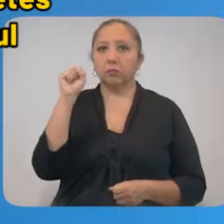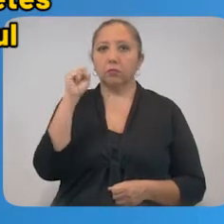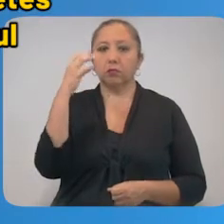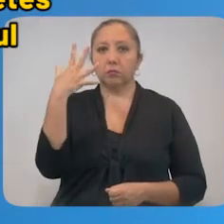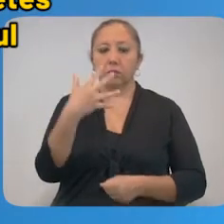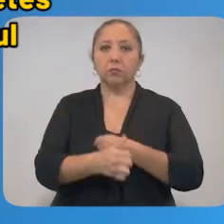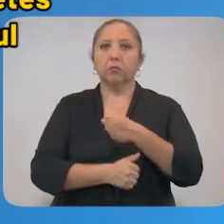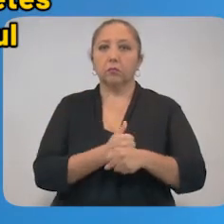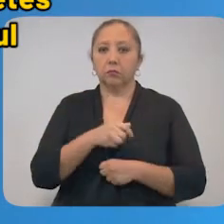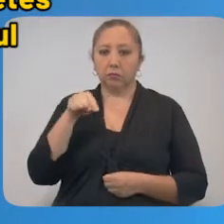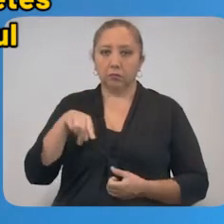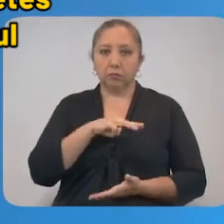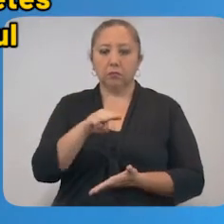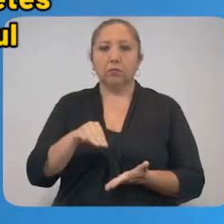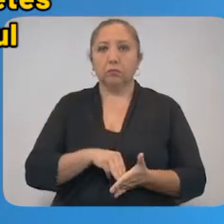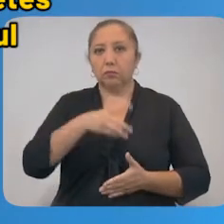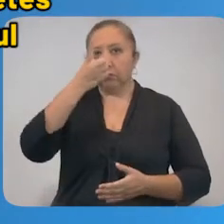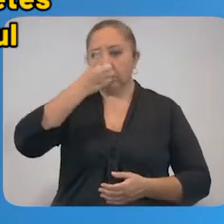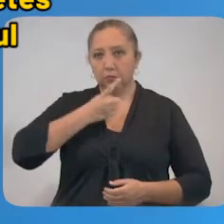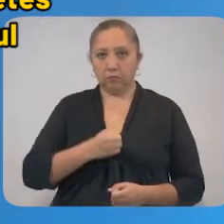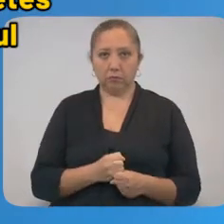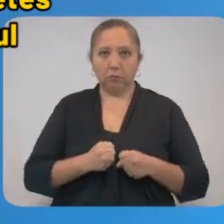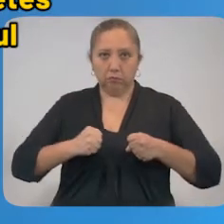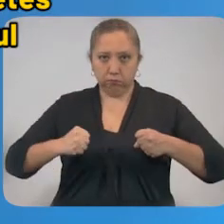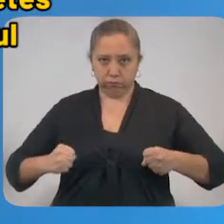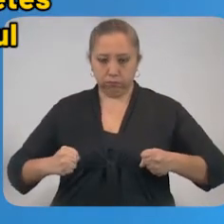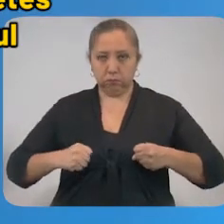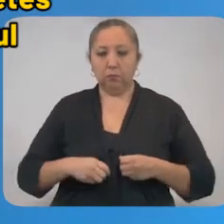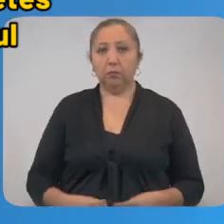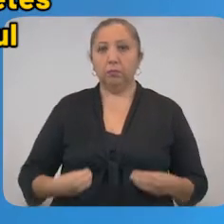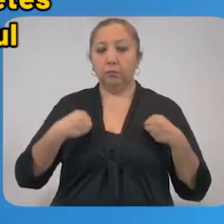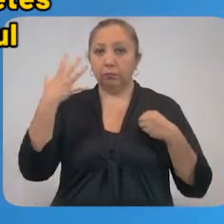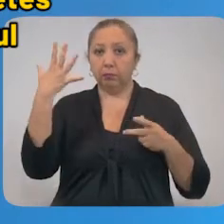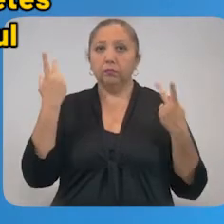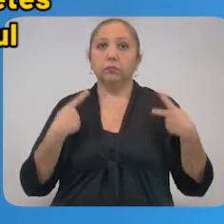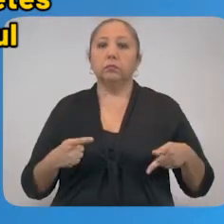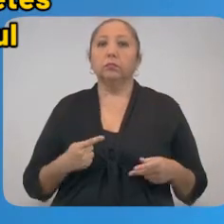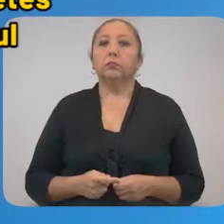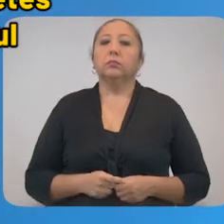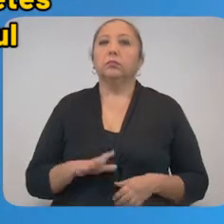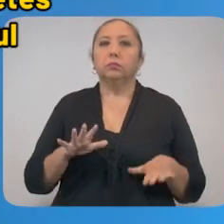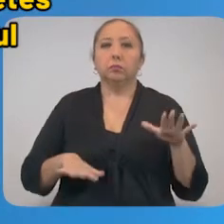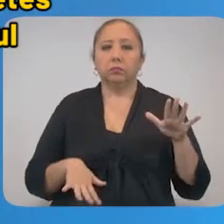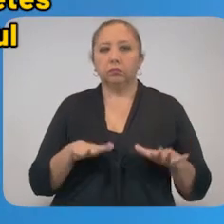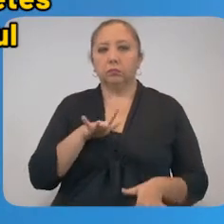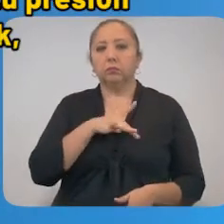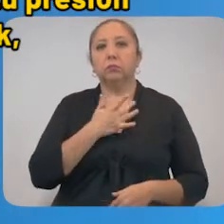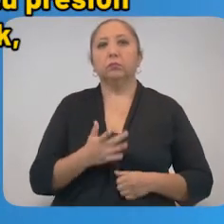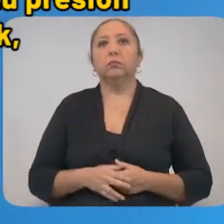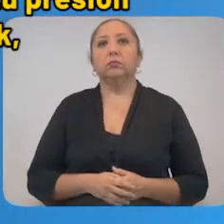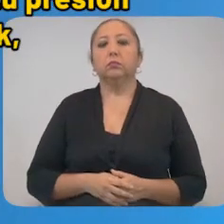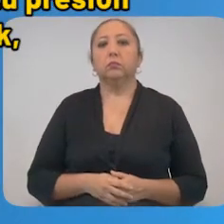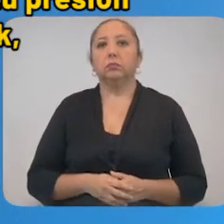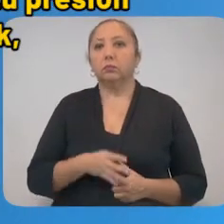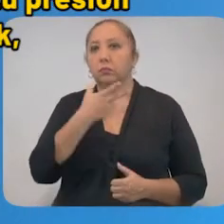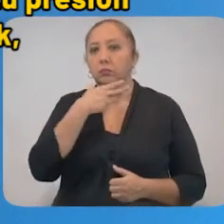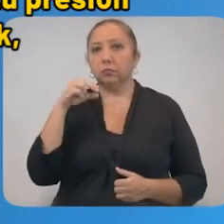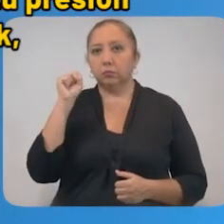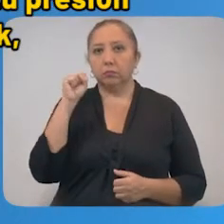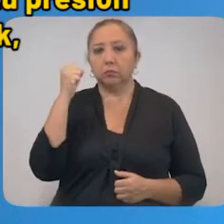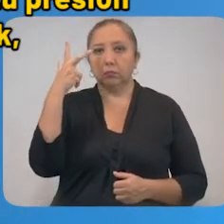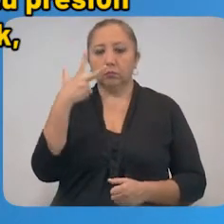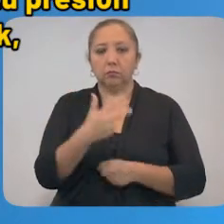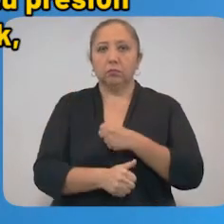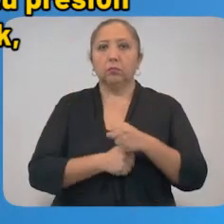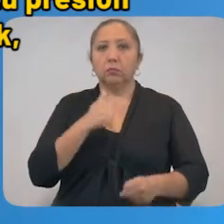65 años de Mérida, con diabetes y obesidad. Vivía con 5 personas, las cuales han presentado síntomas leves. Hombre de